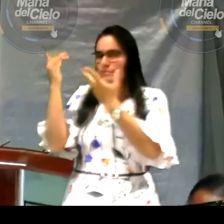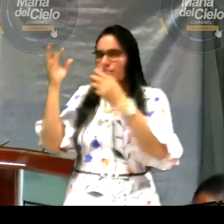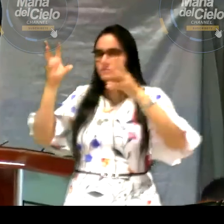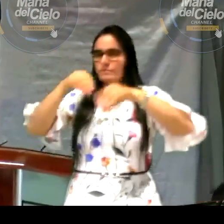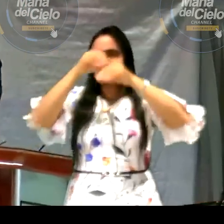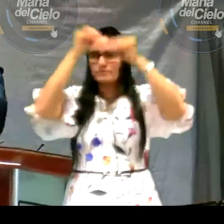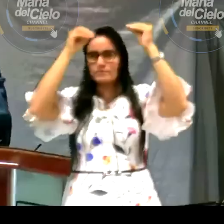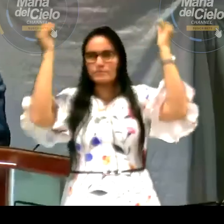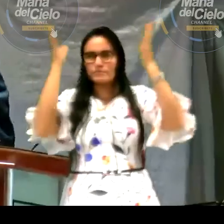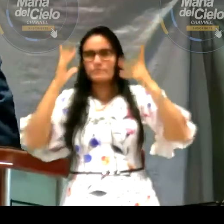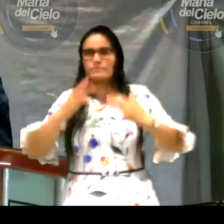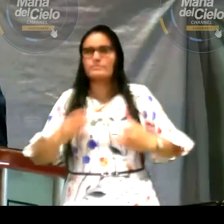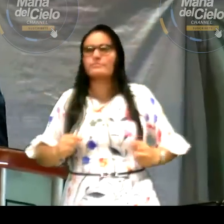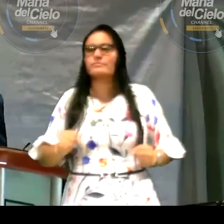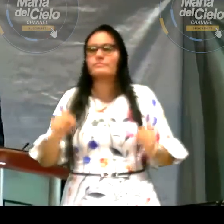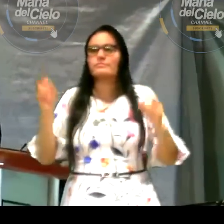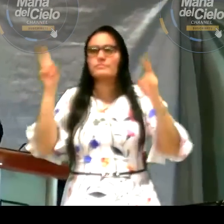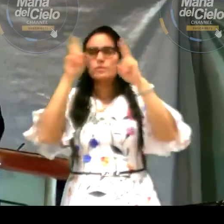creyendo en Él.